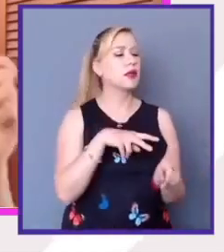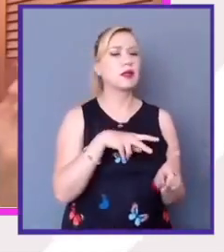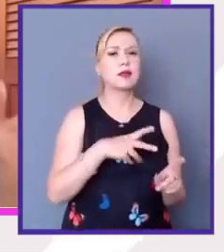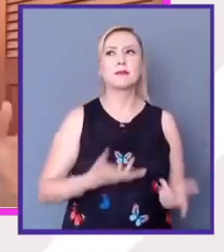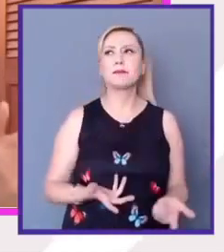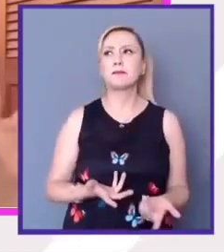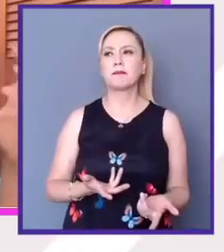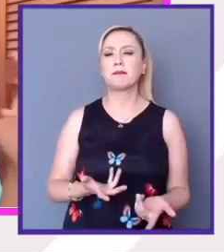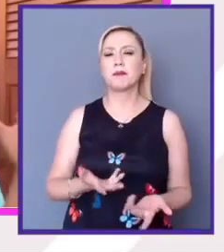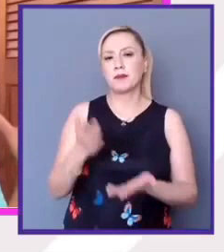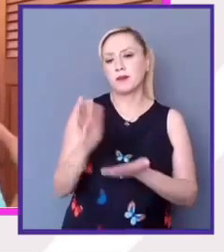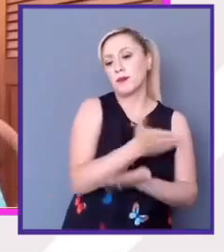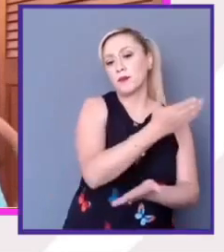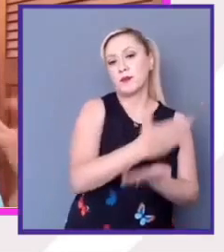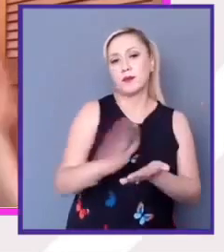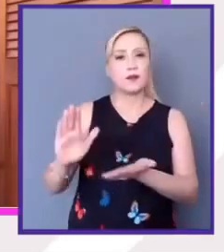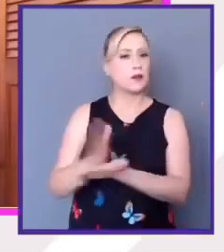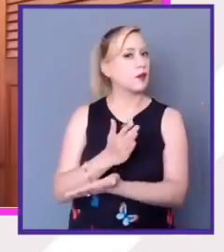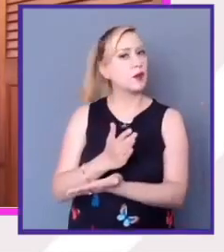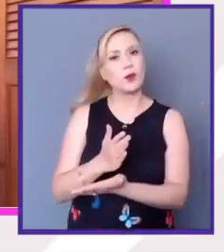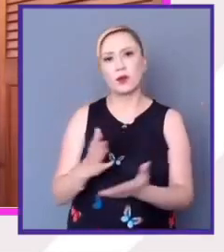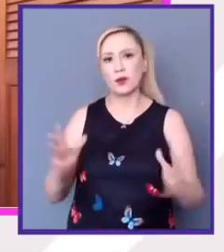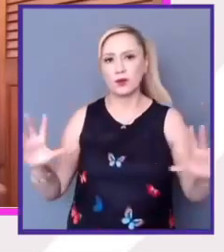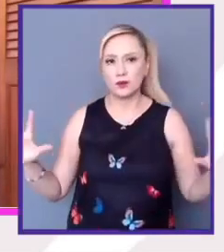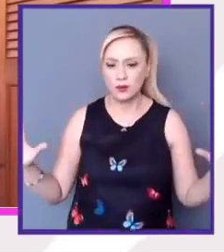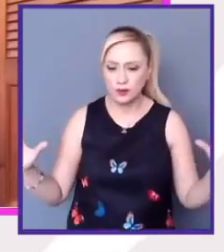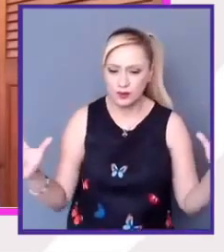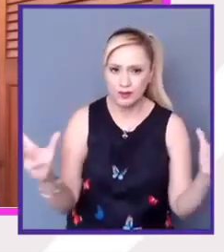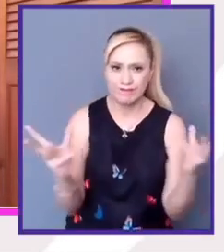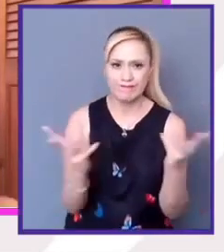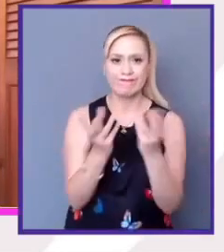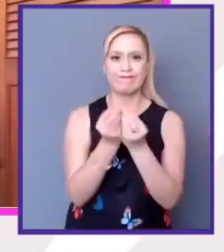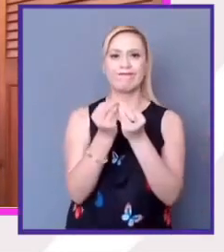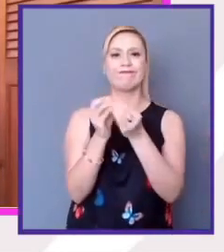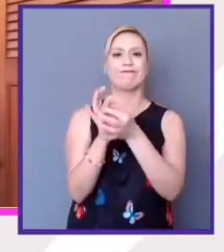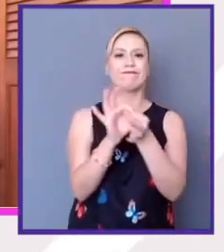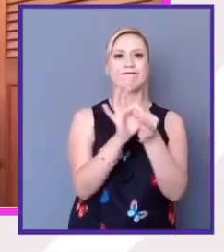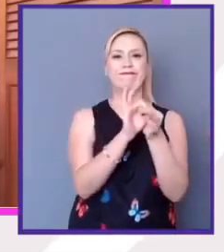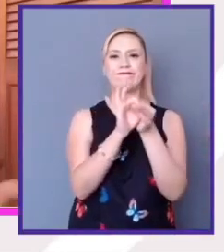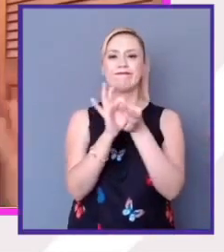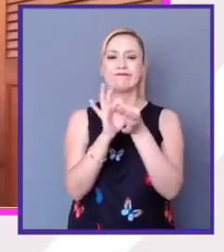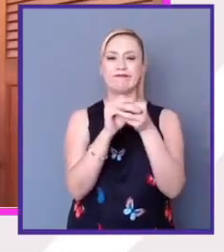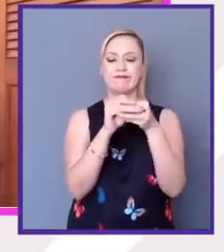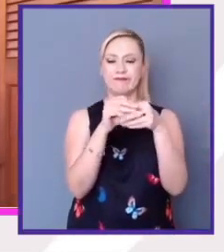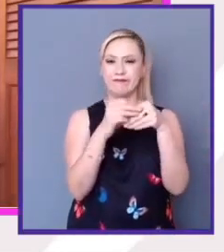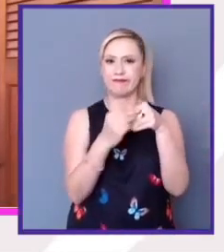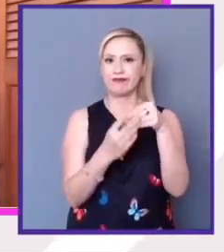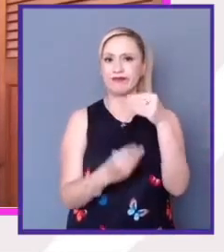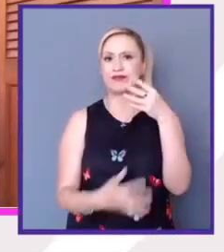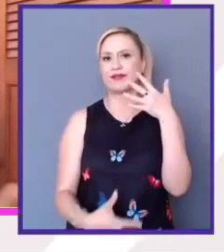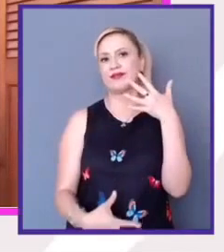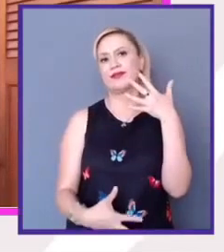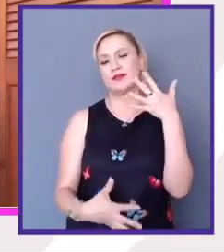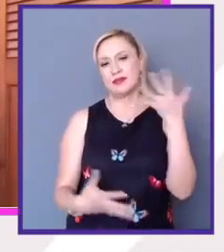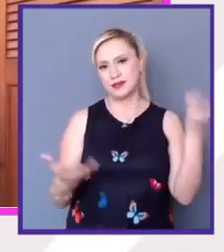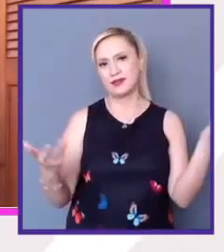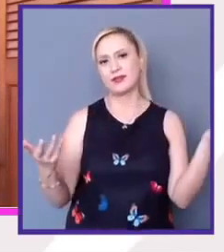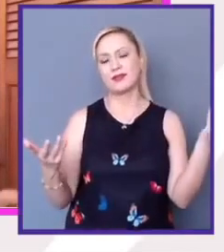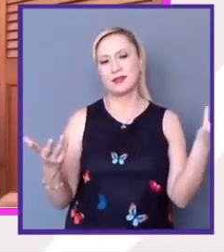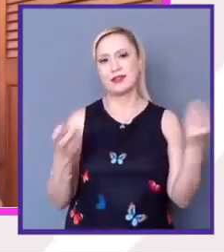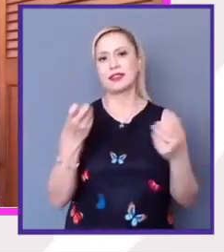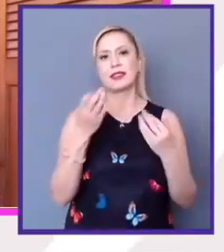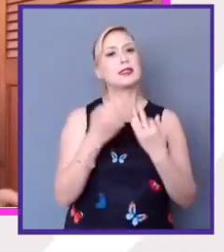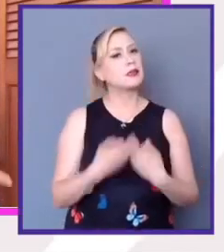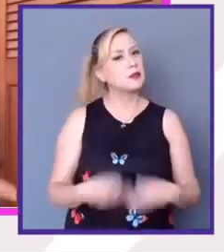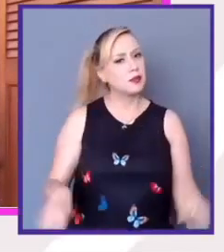por separado, sino que son pilares que se funden y se interconectan, como la interseccionalidad pues nos ha dicho, ¿no? Entonces, también es